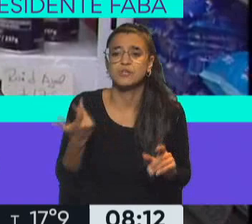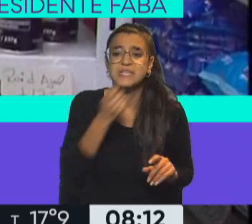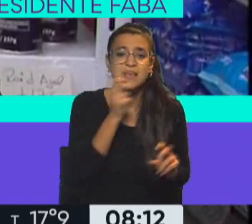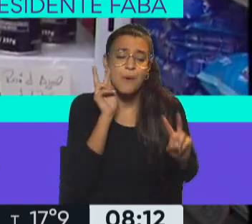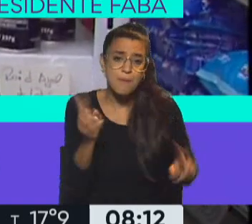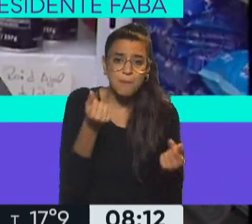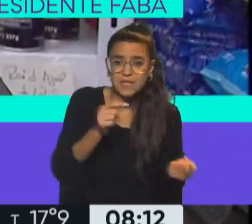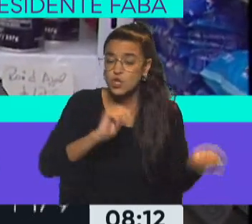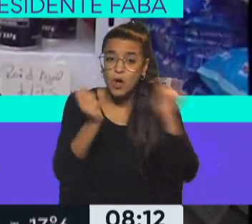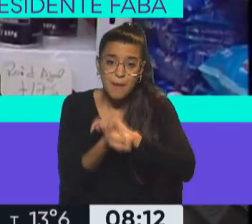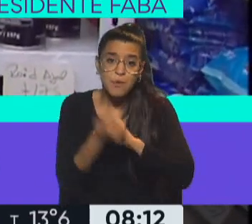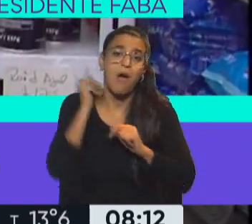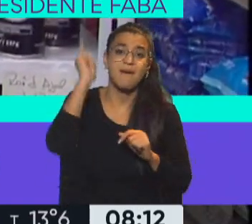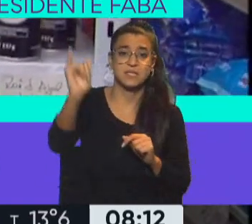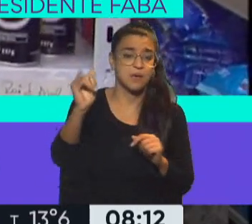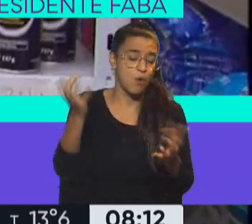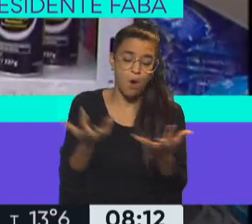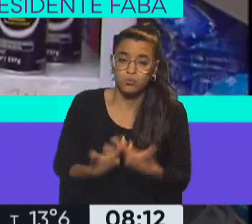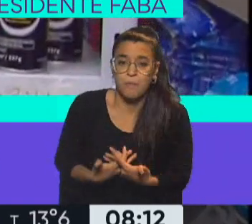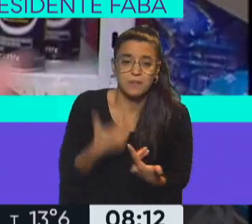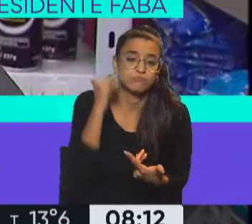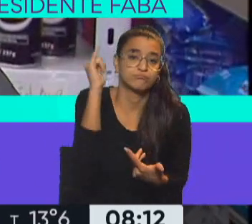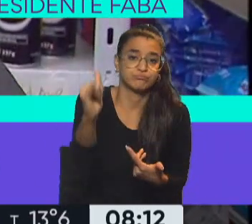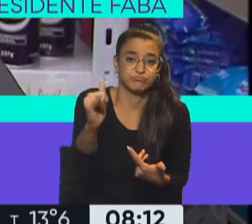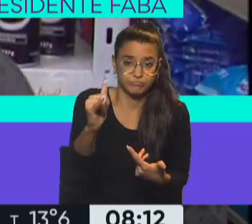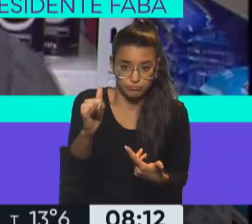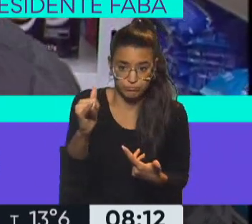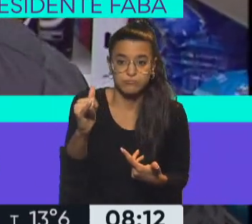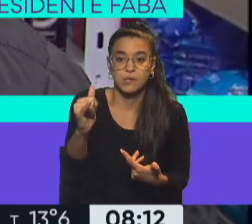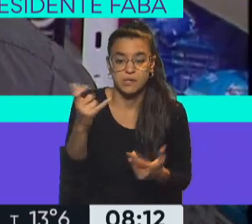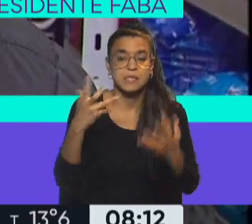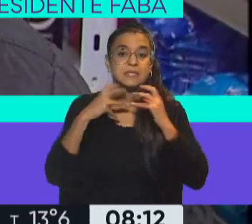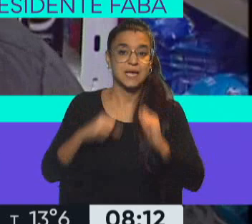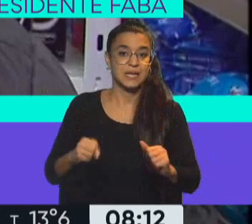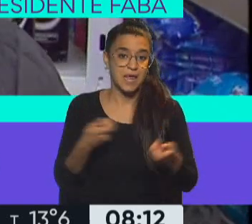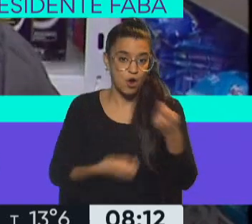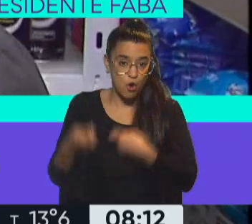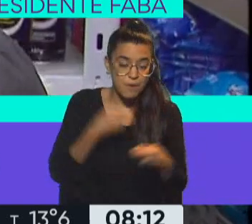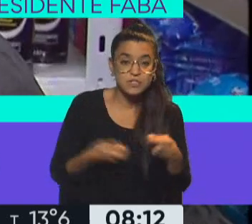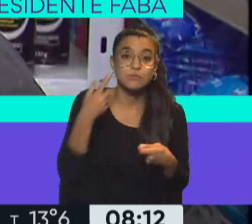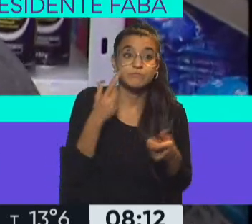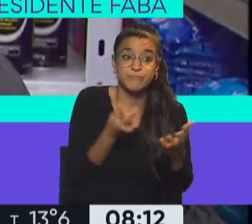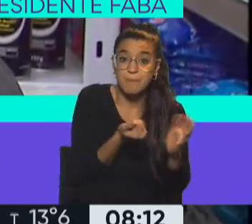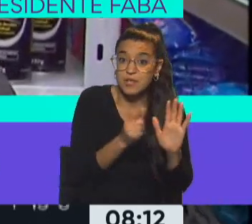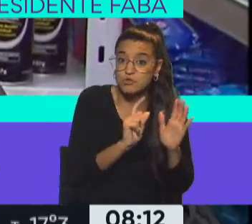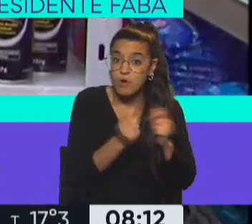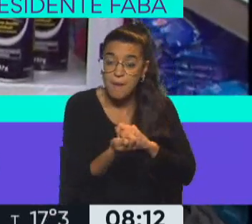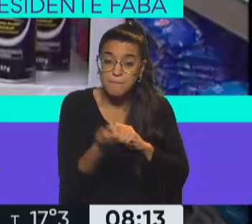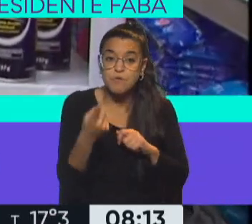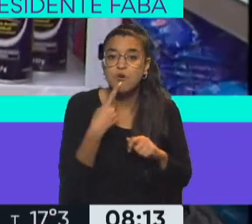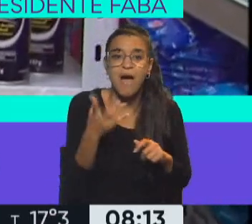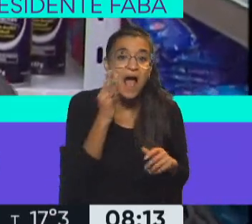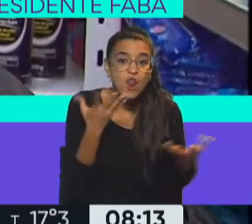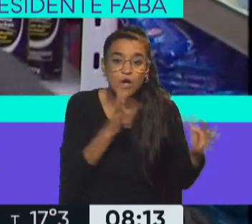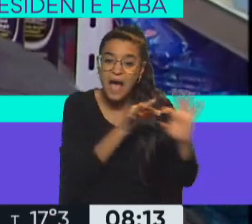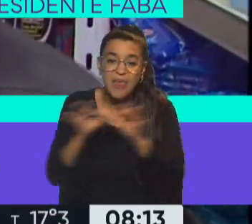vemos cambios de precios automáticamente lo que vamos a hacer es informar a la secretaría de comercio que bueno que hay alguien dentro de esta cadena